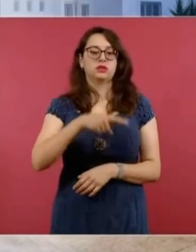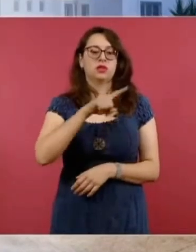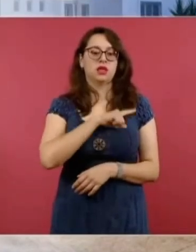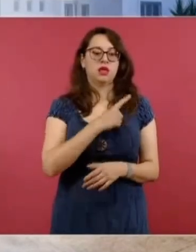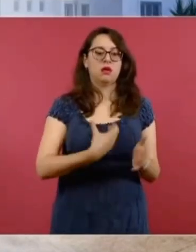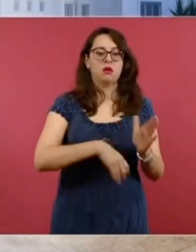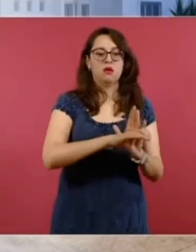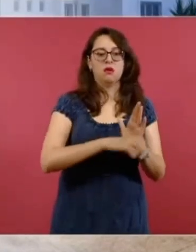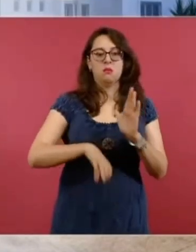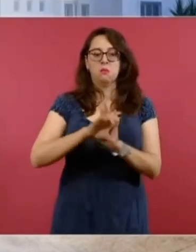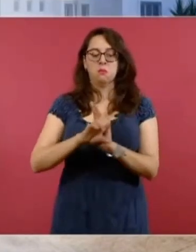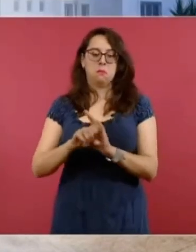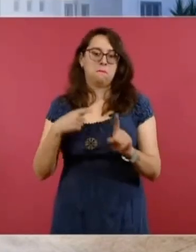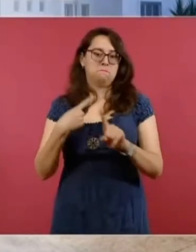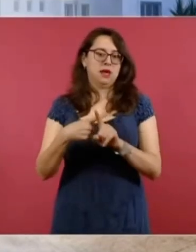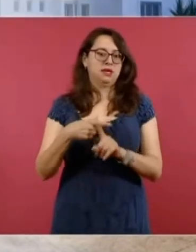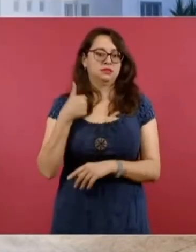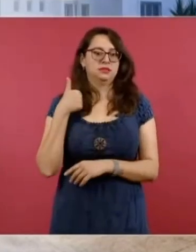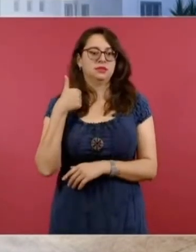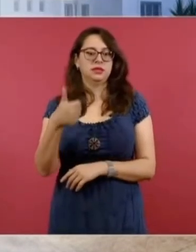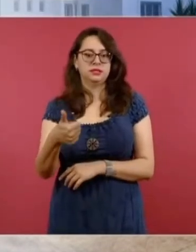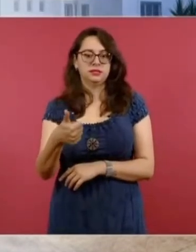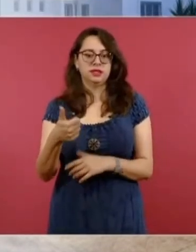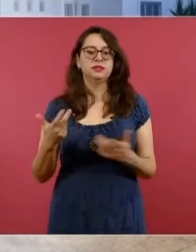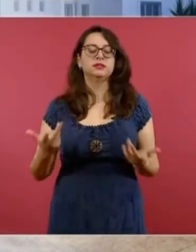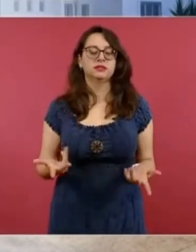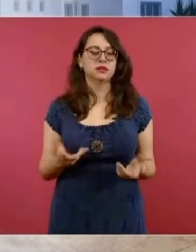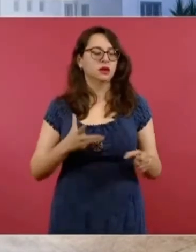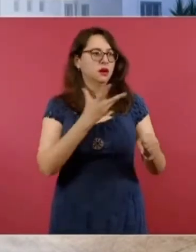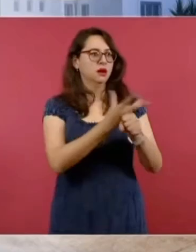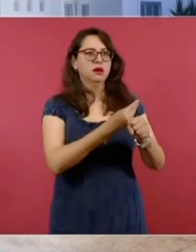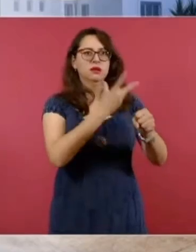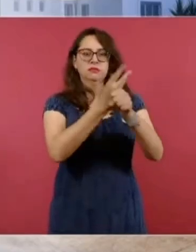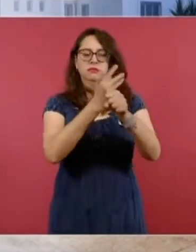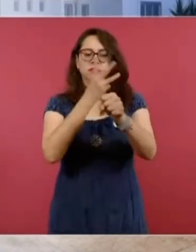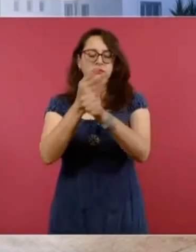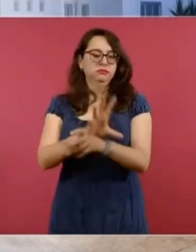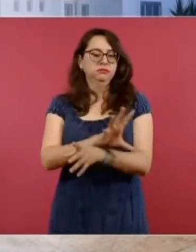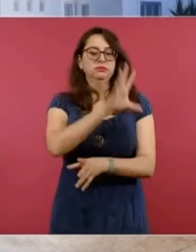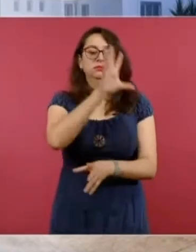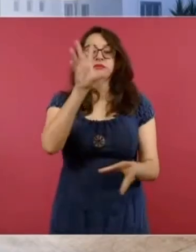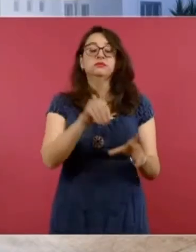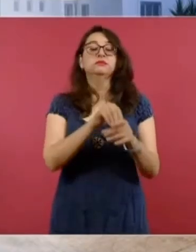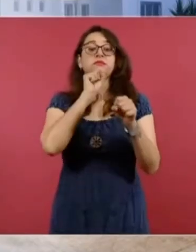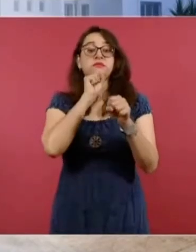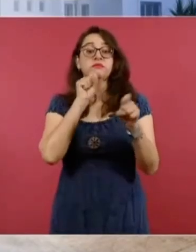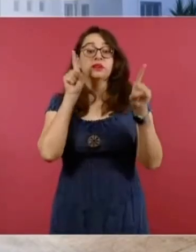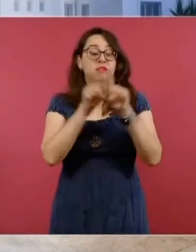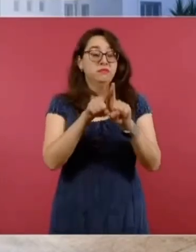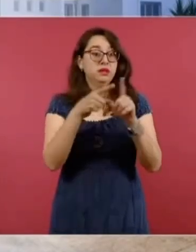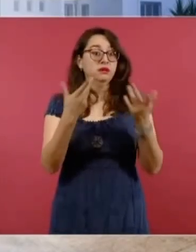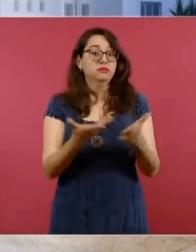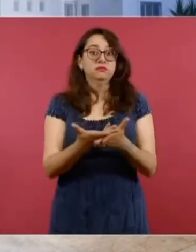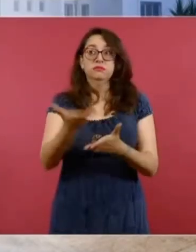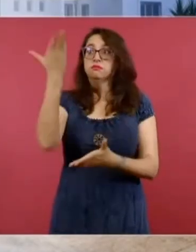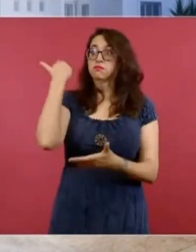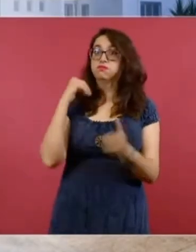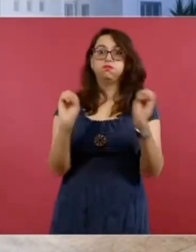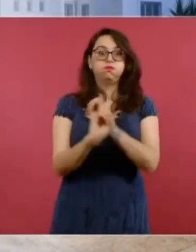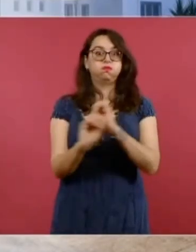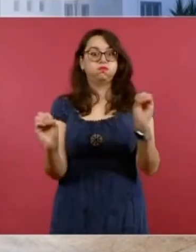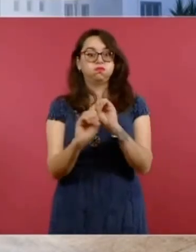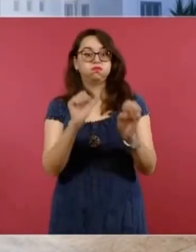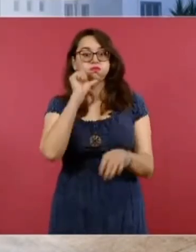servicios ampliados que han recibido alguna intervención. Y aquí es lo mismo, cosas que no se veían y que no